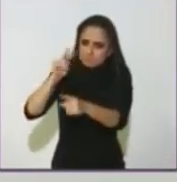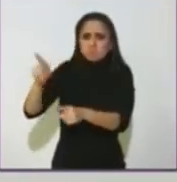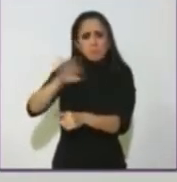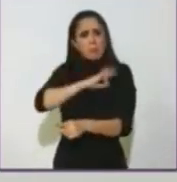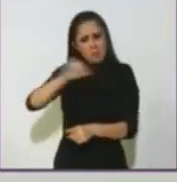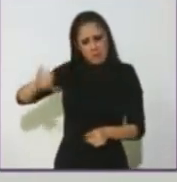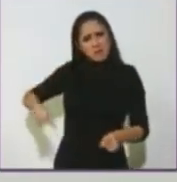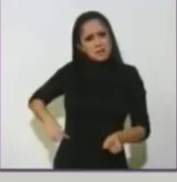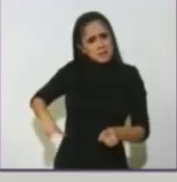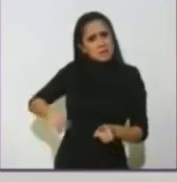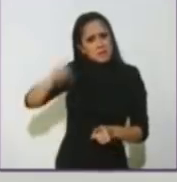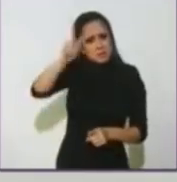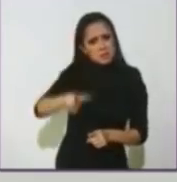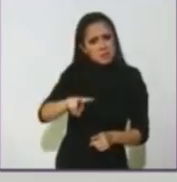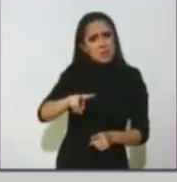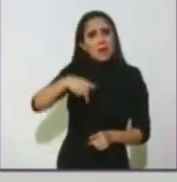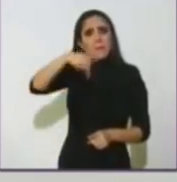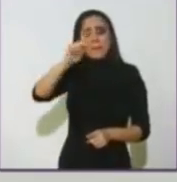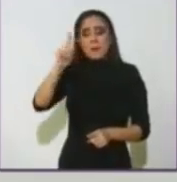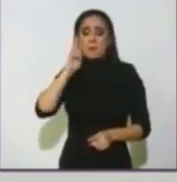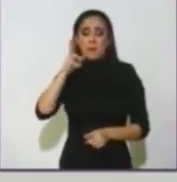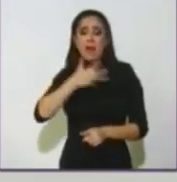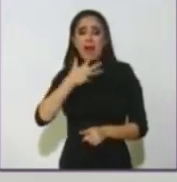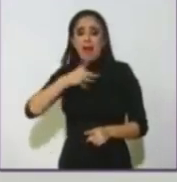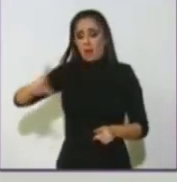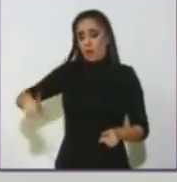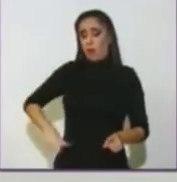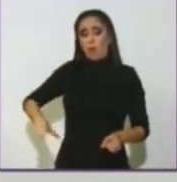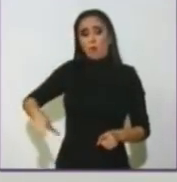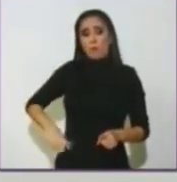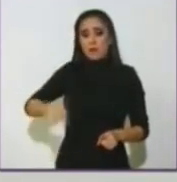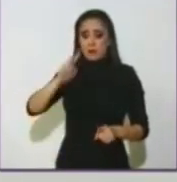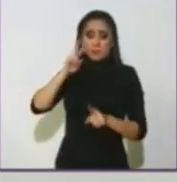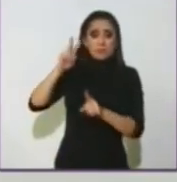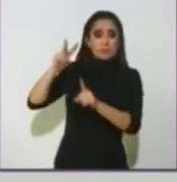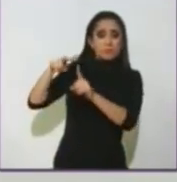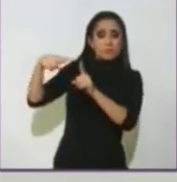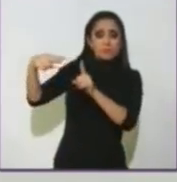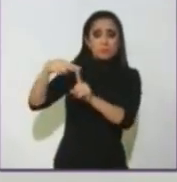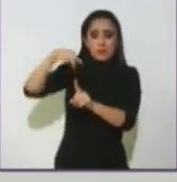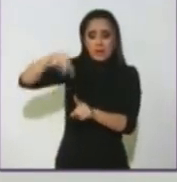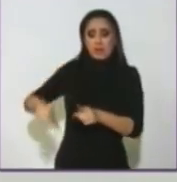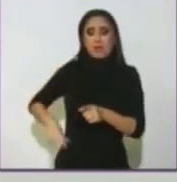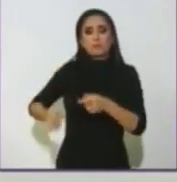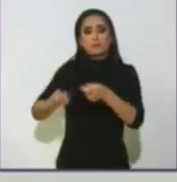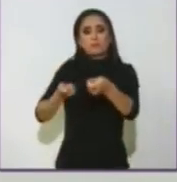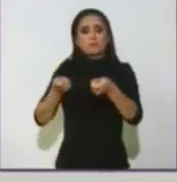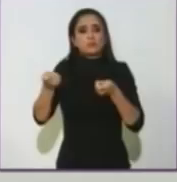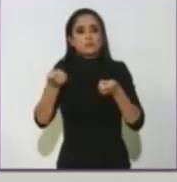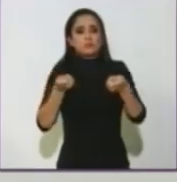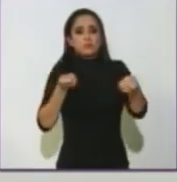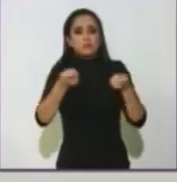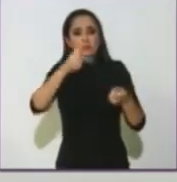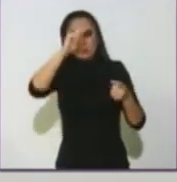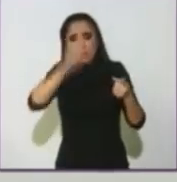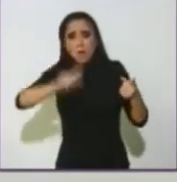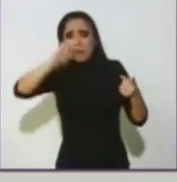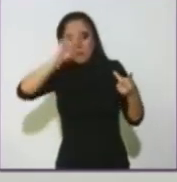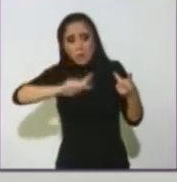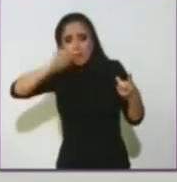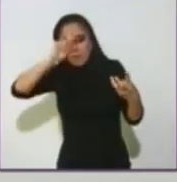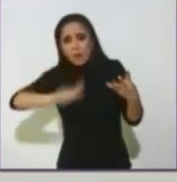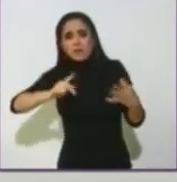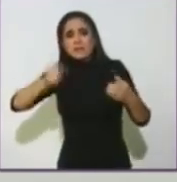pero el problema es que hay un gobierno que los últimos años que ha gobernado este país y ha habido un deterioro de la seguridad